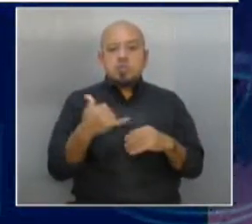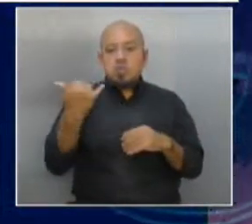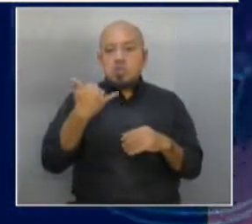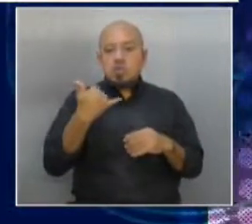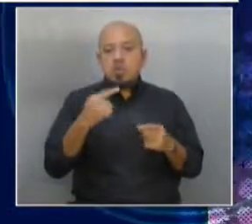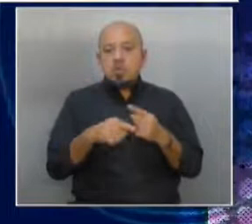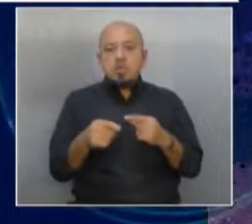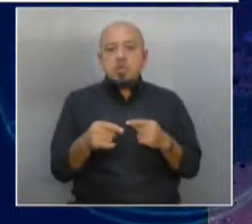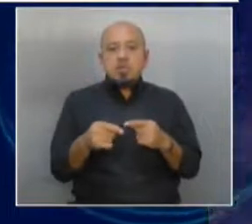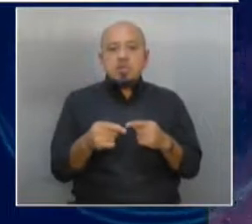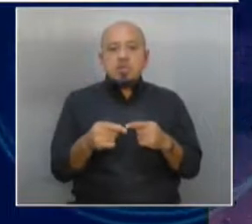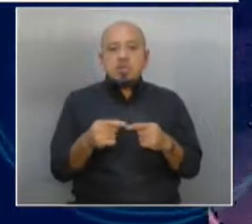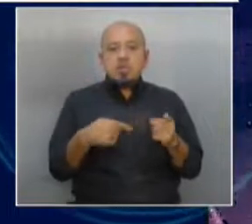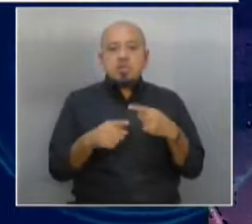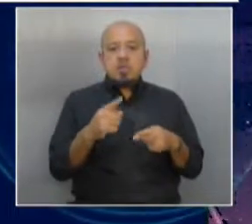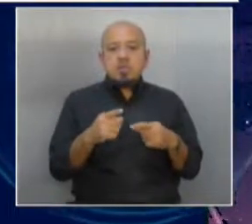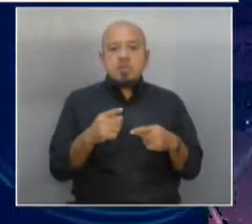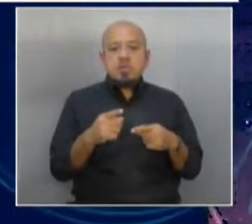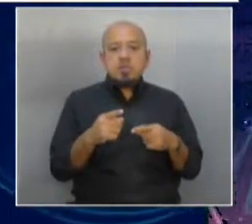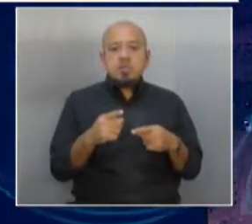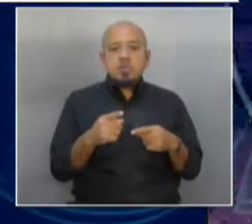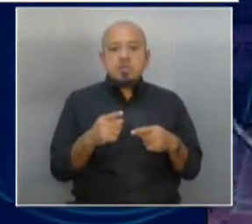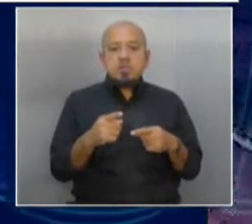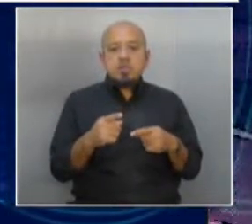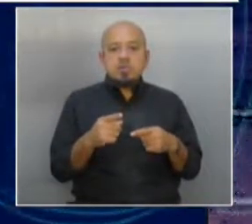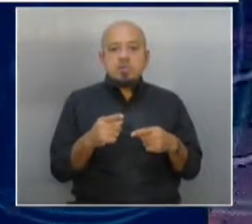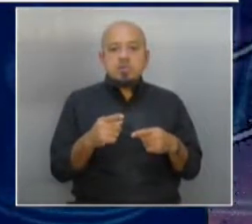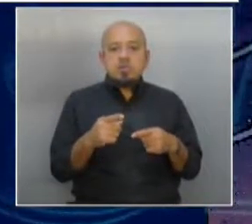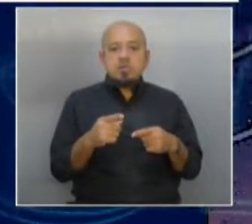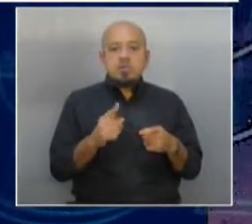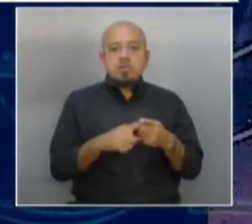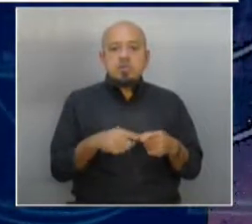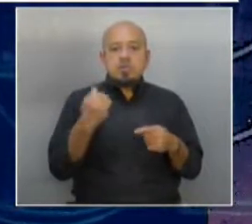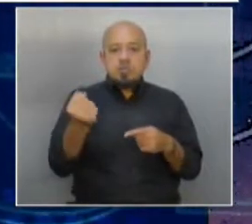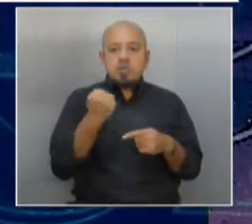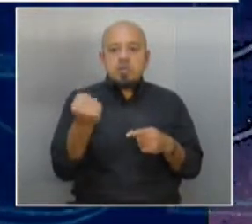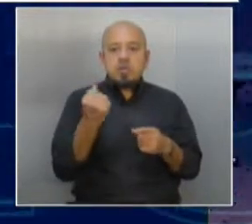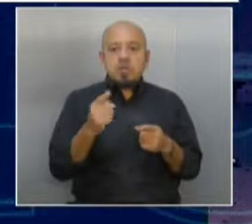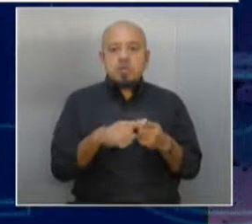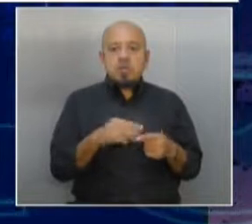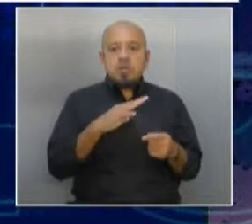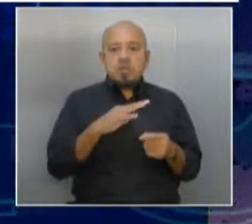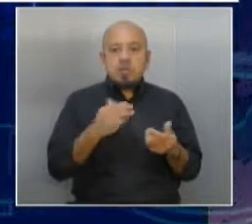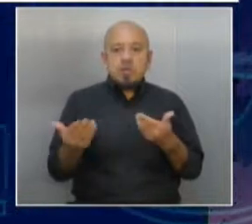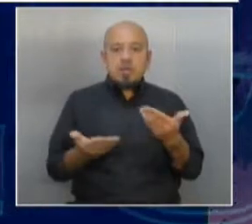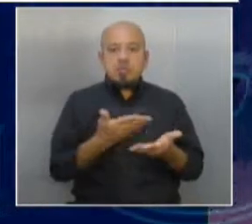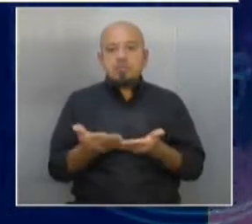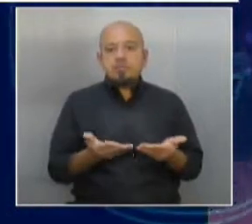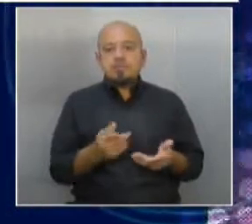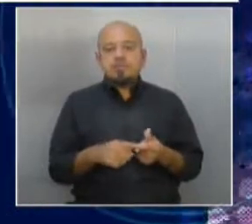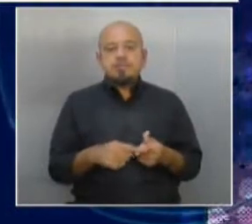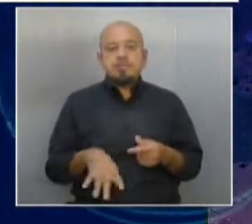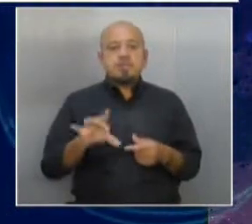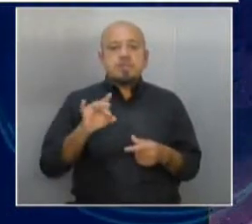terapéutico. El canto realmente es muy importante. Hay que compartirlo. Rosana, también se cumplen